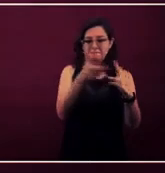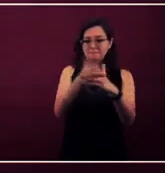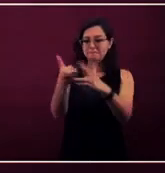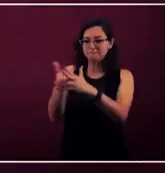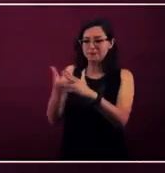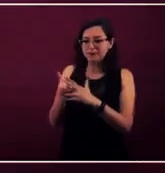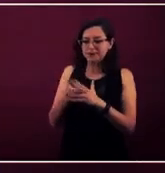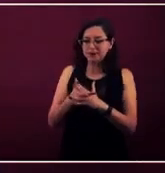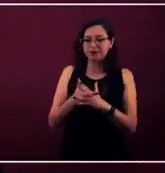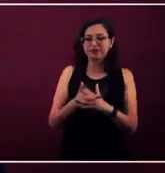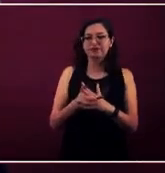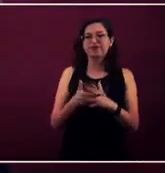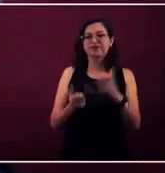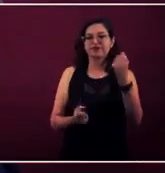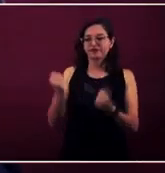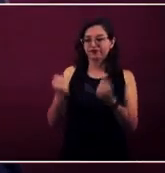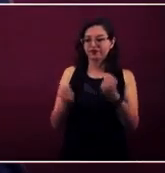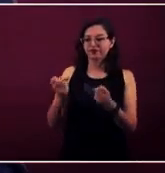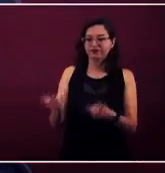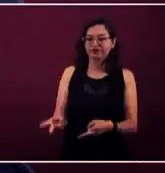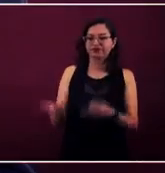y robo de vehículo.